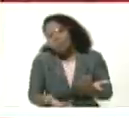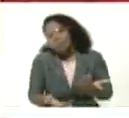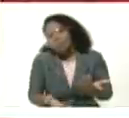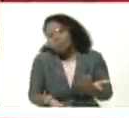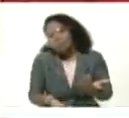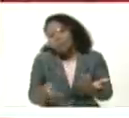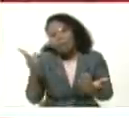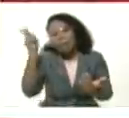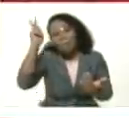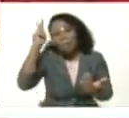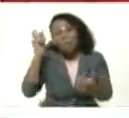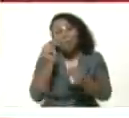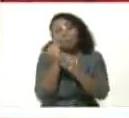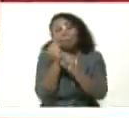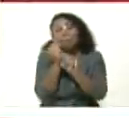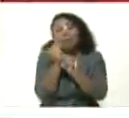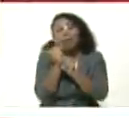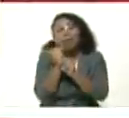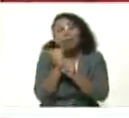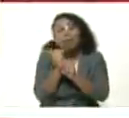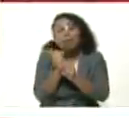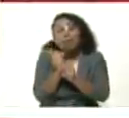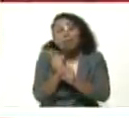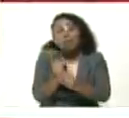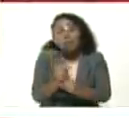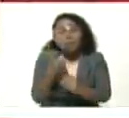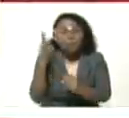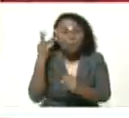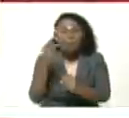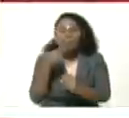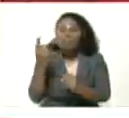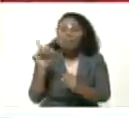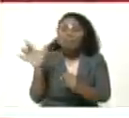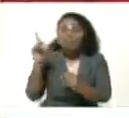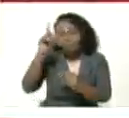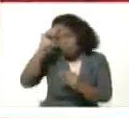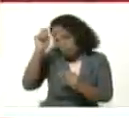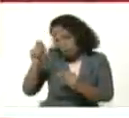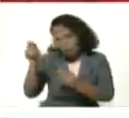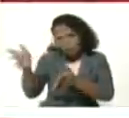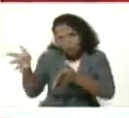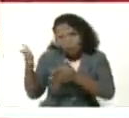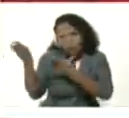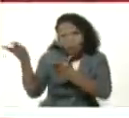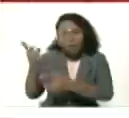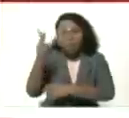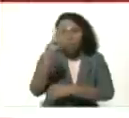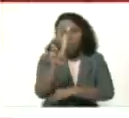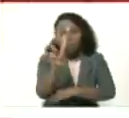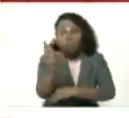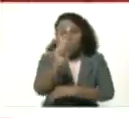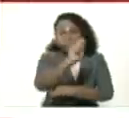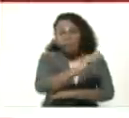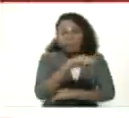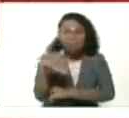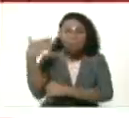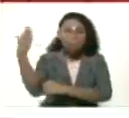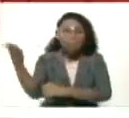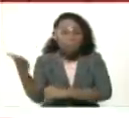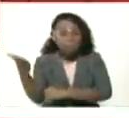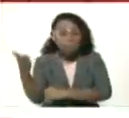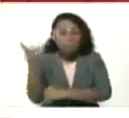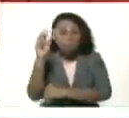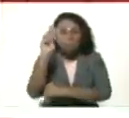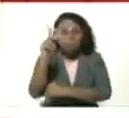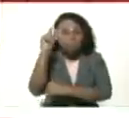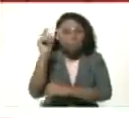En Perú esperaron que la candidata al imperialismo dijera que reconocía el triunfo casi 2 meses después, 2 días antes de